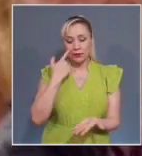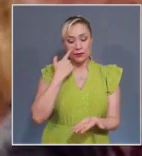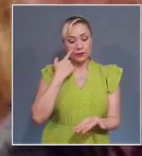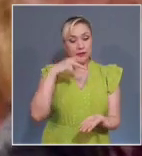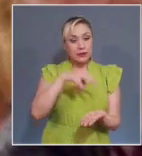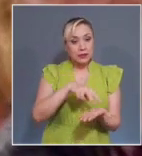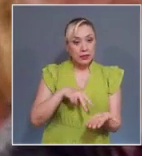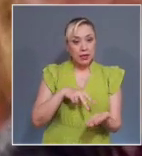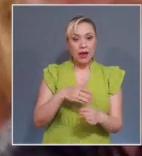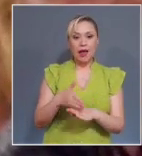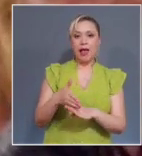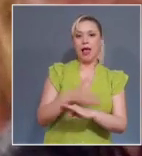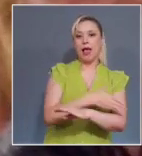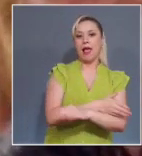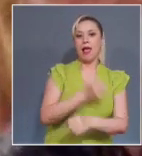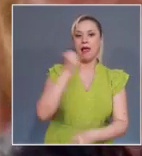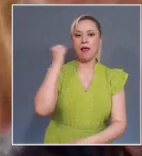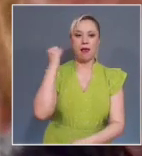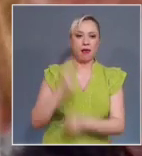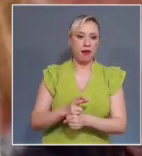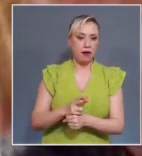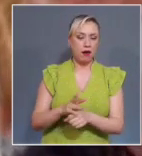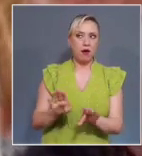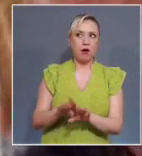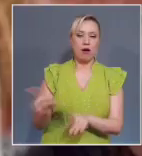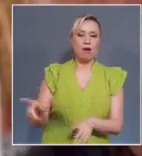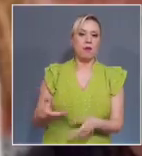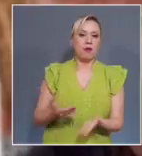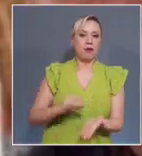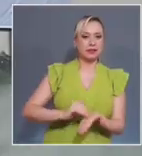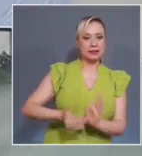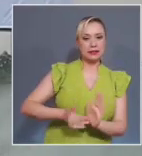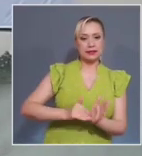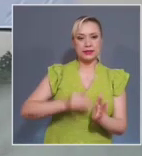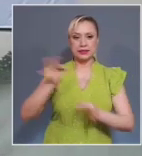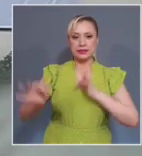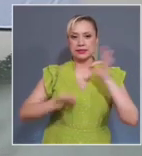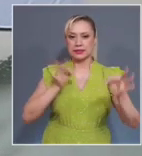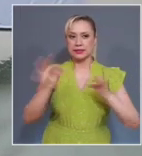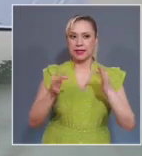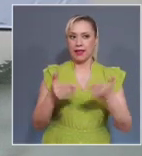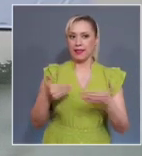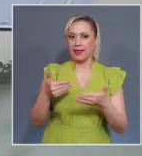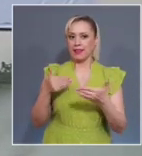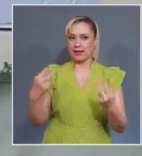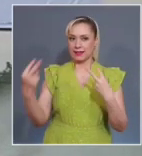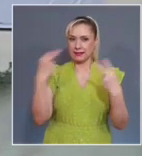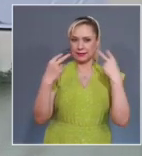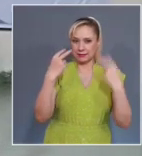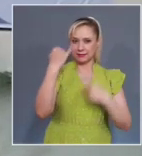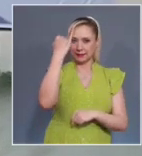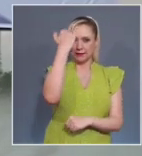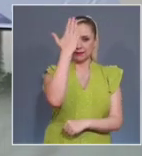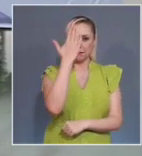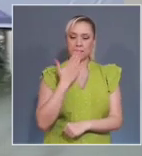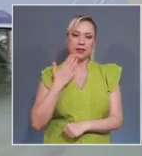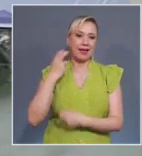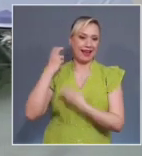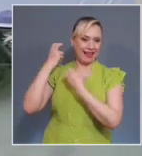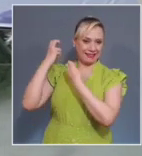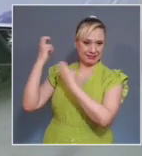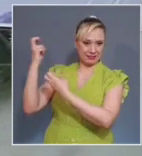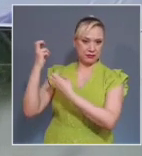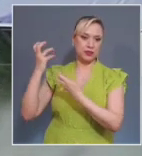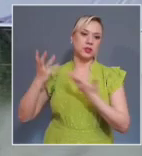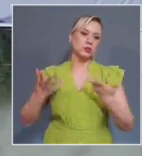una estrategia coordinada y sistemática para promocionar las aspiraciones presidenciales del secretario de Gobernación, como lo